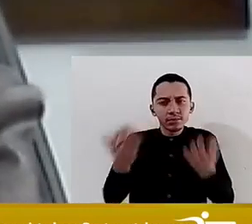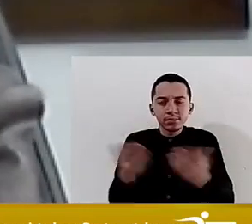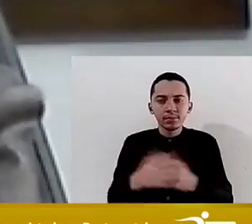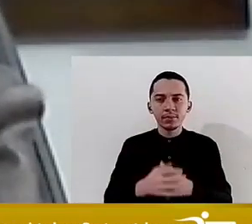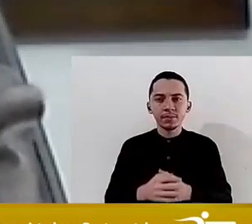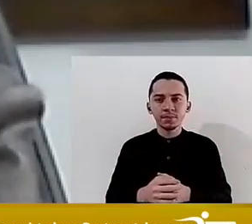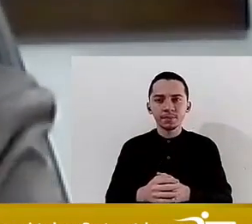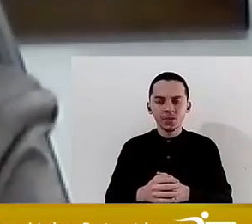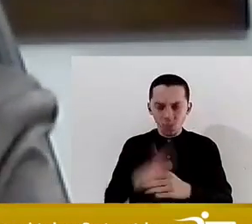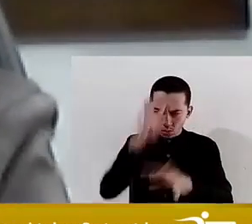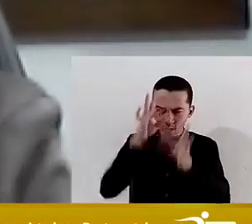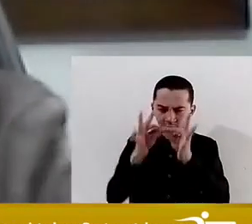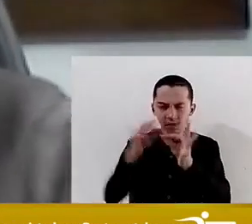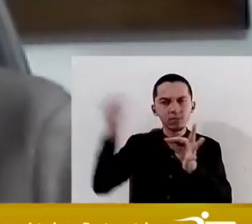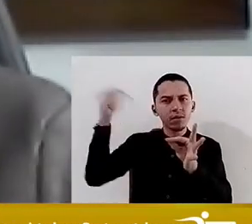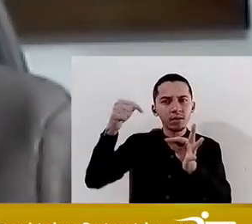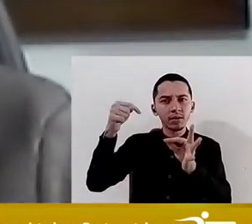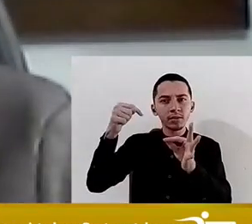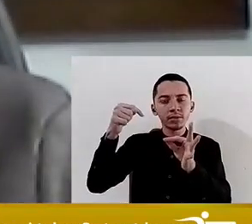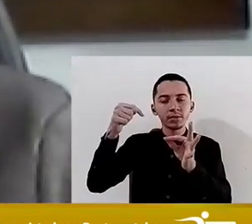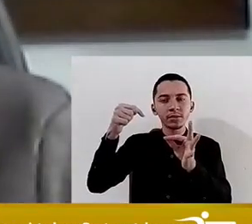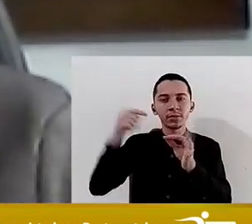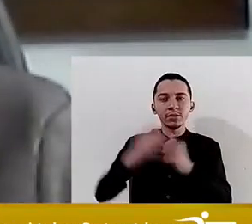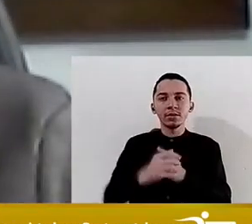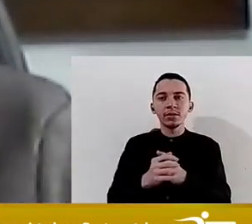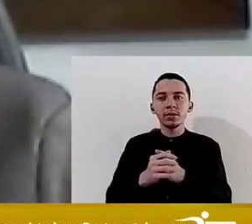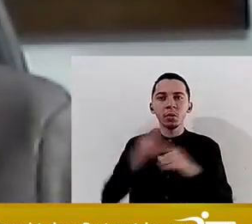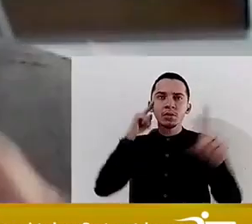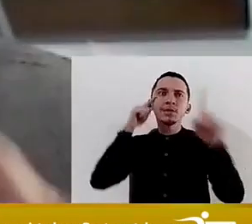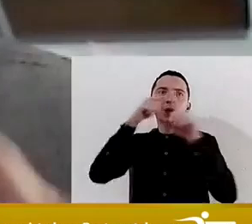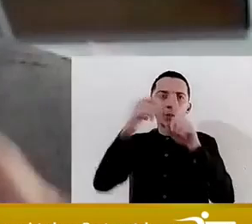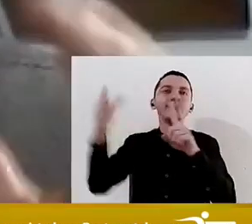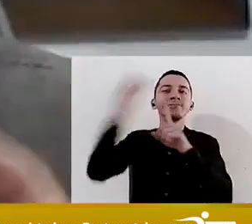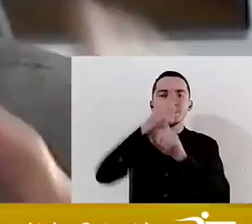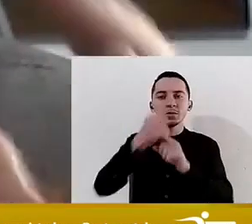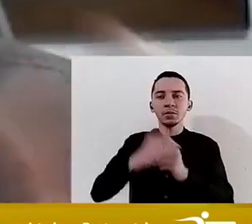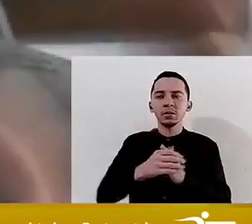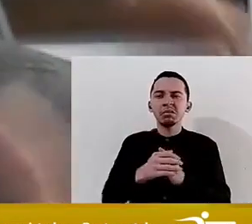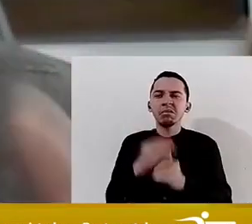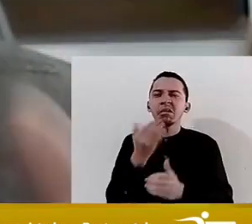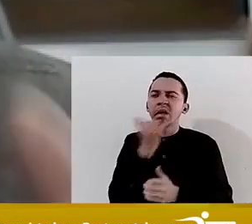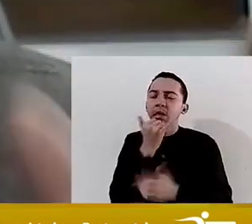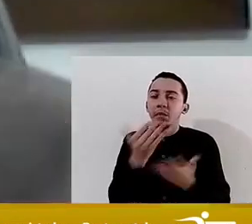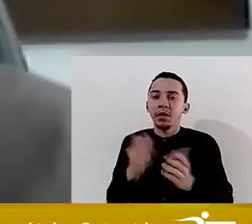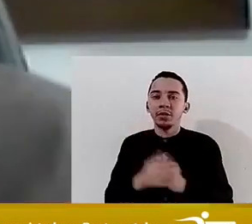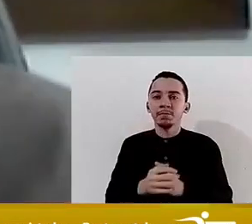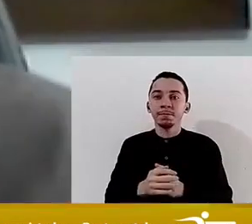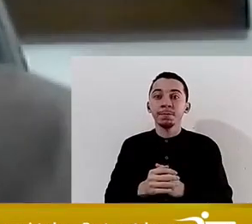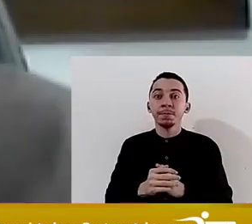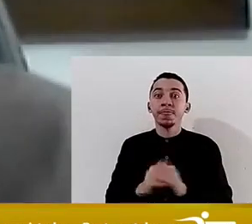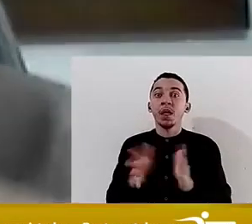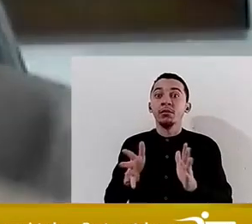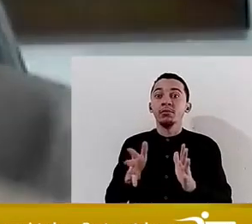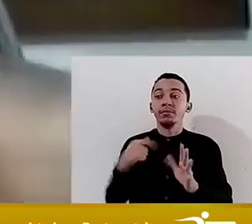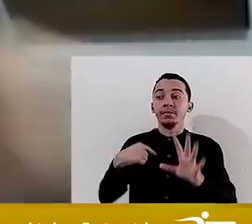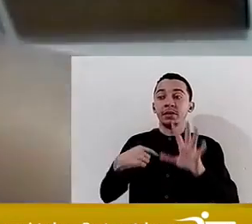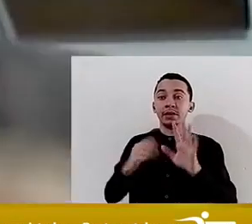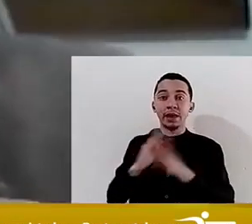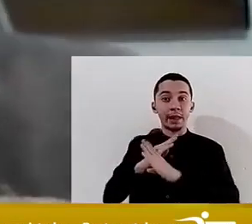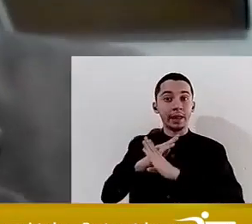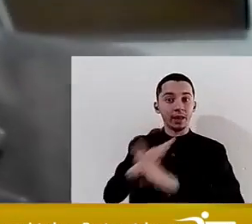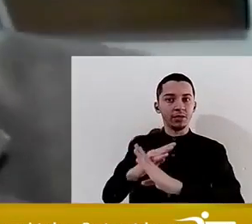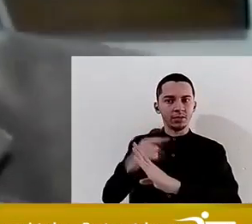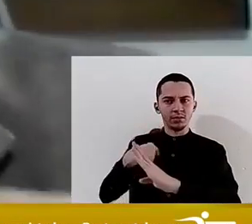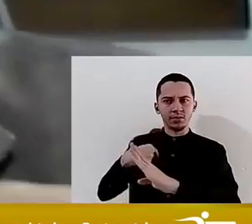verdad alcance las metas, tenemos que evitar que tenga falsa doctrina, que se